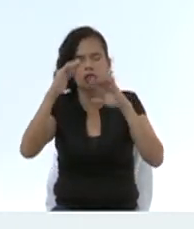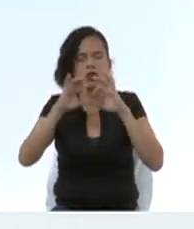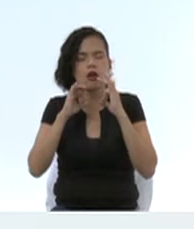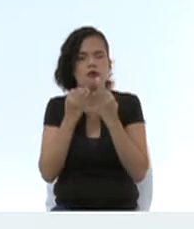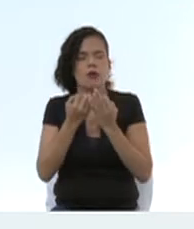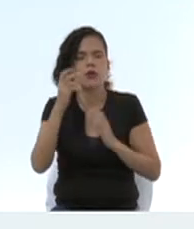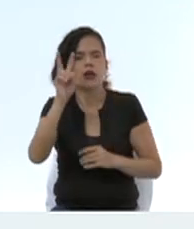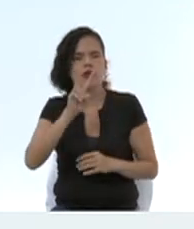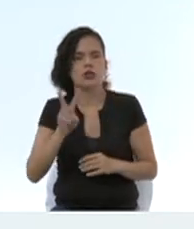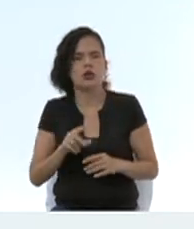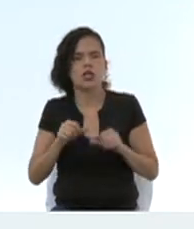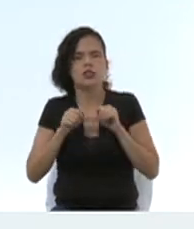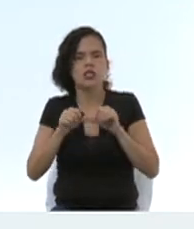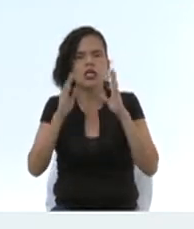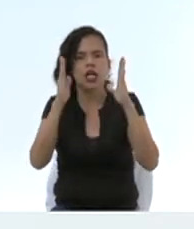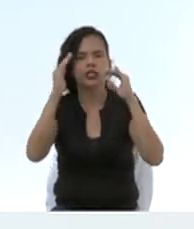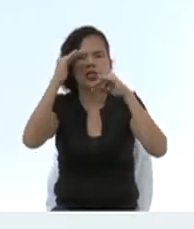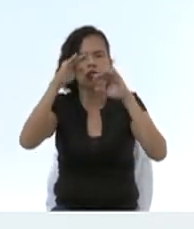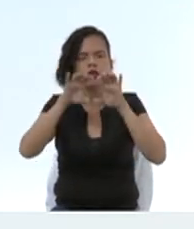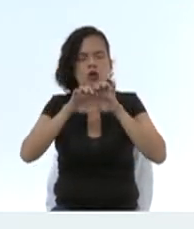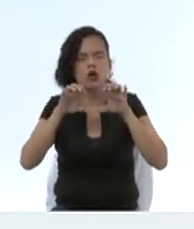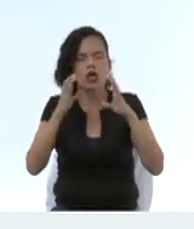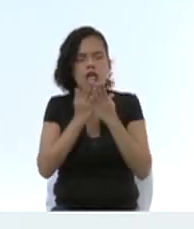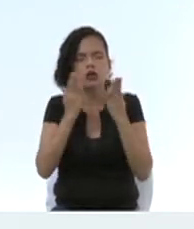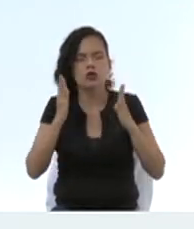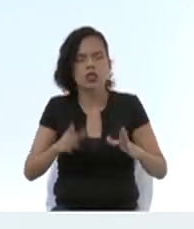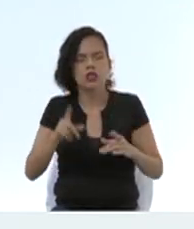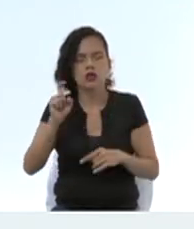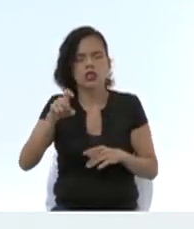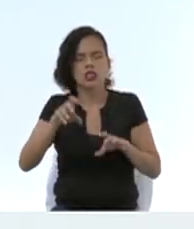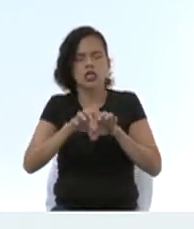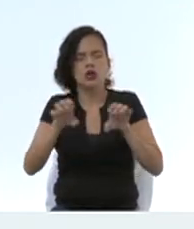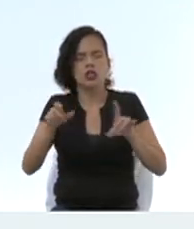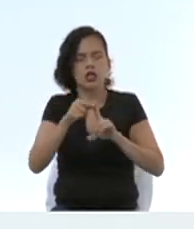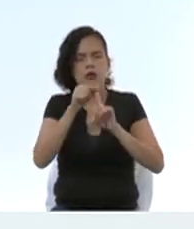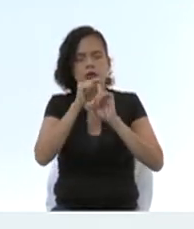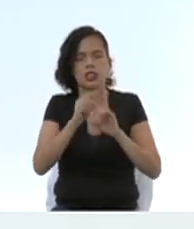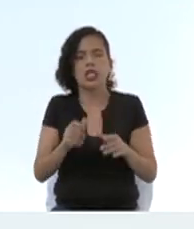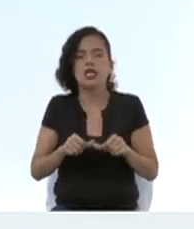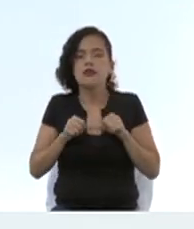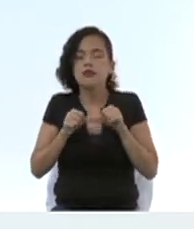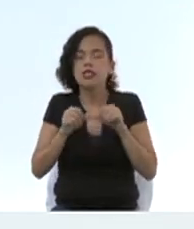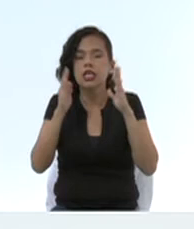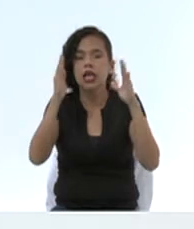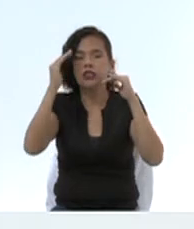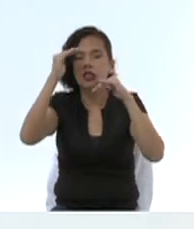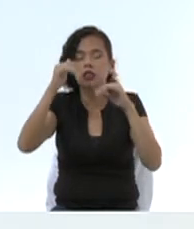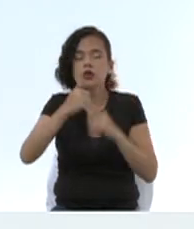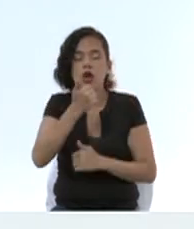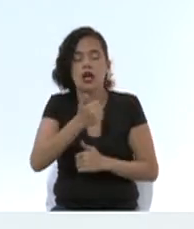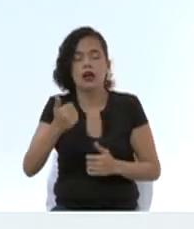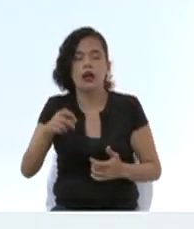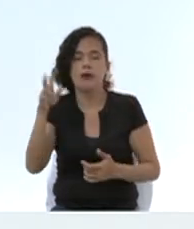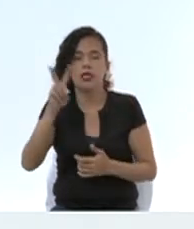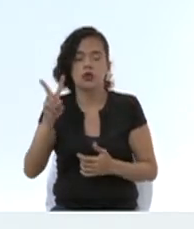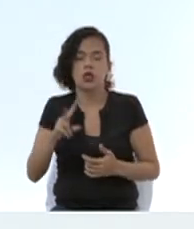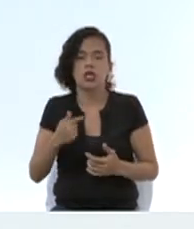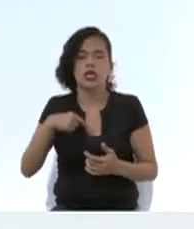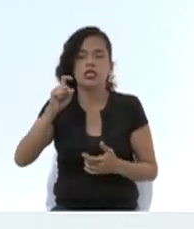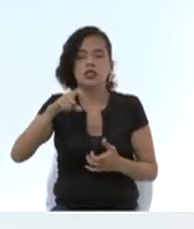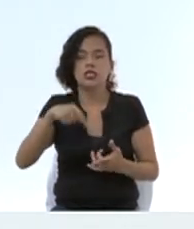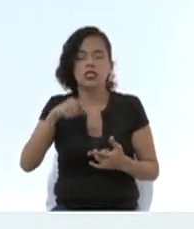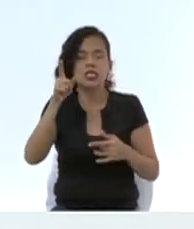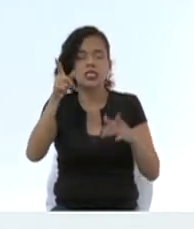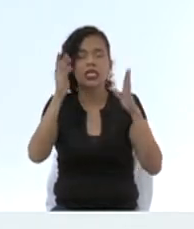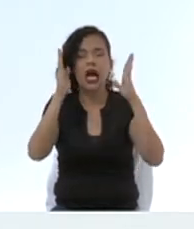venezolana, seguir atendiendo a los estudiantes con necesidades educativas especiales, seguir atendiendo a cada venezolano que amerite de esa